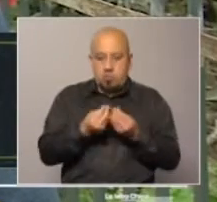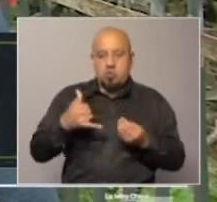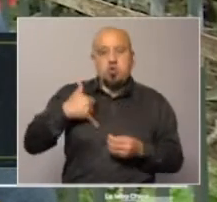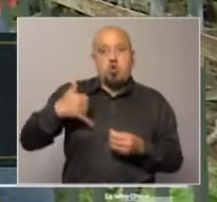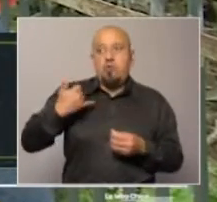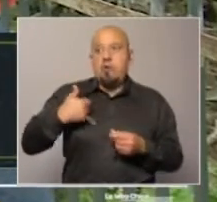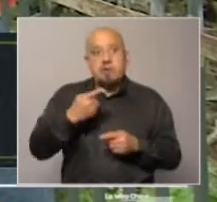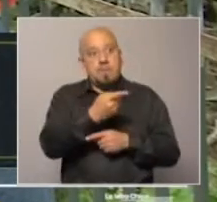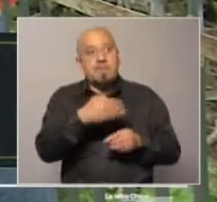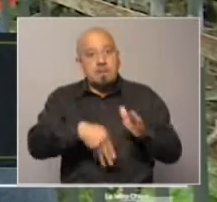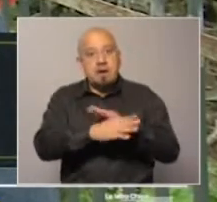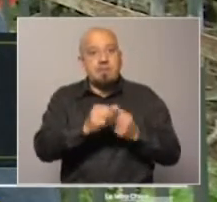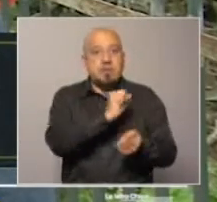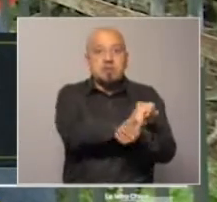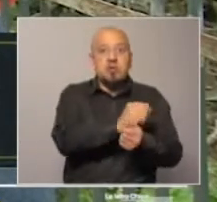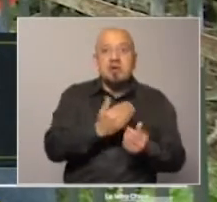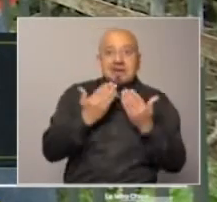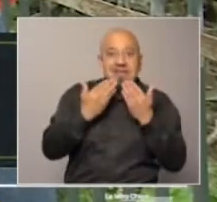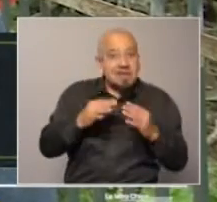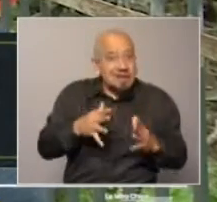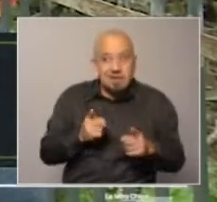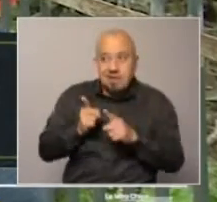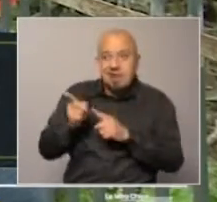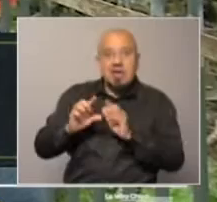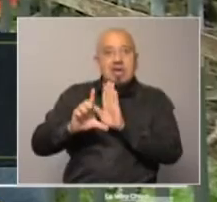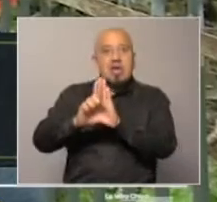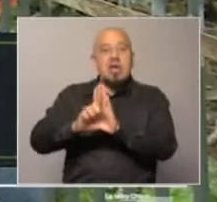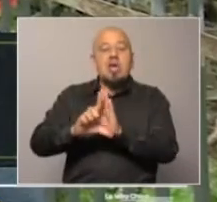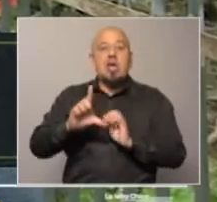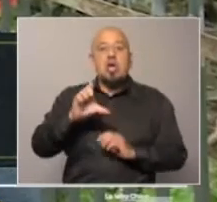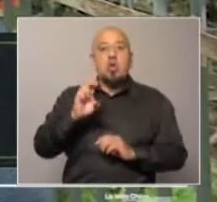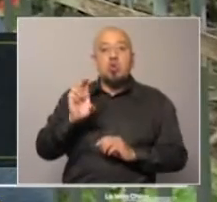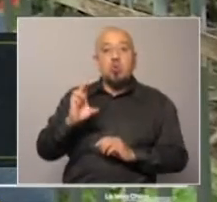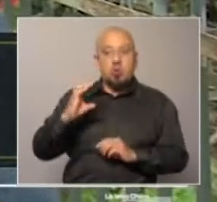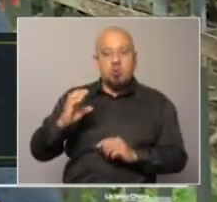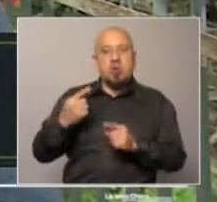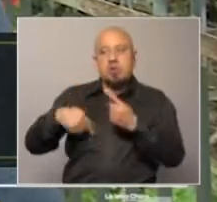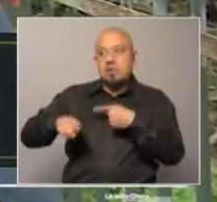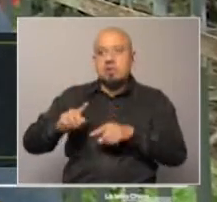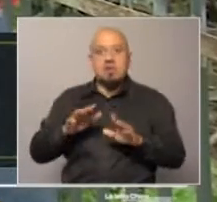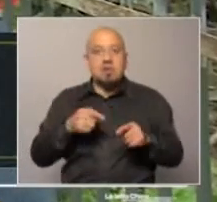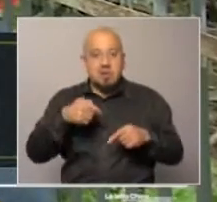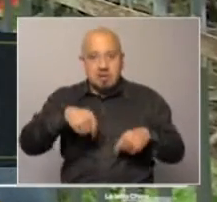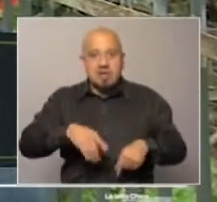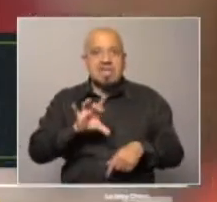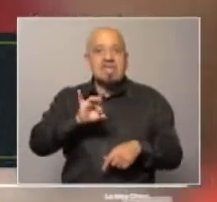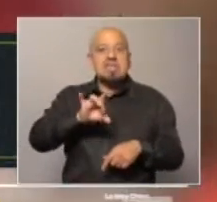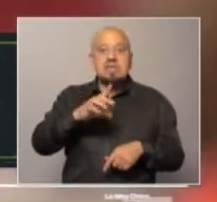partir de lo que fue la votación de la LUC y el aumento de las penas, y eso implica de que el 15 de julio